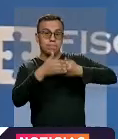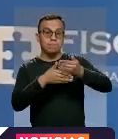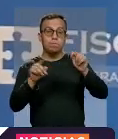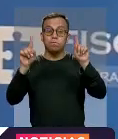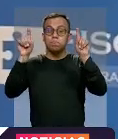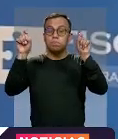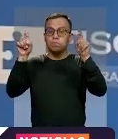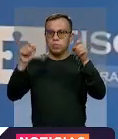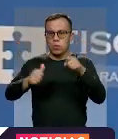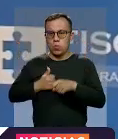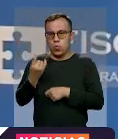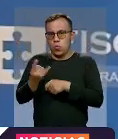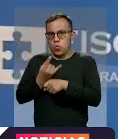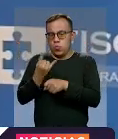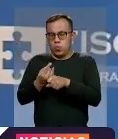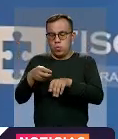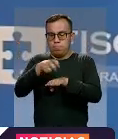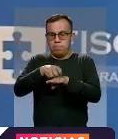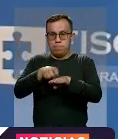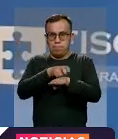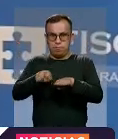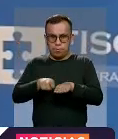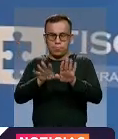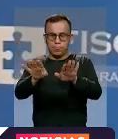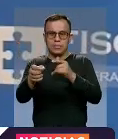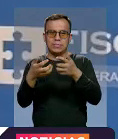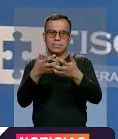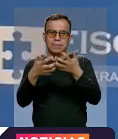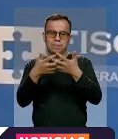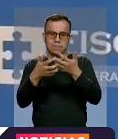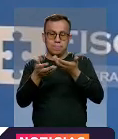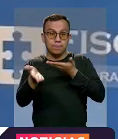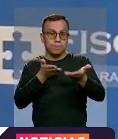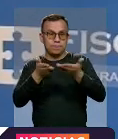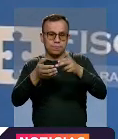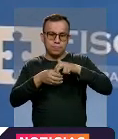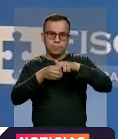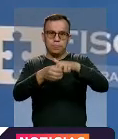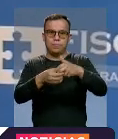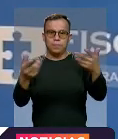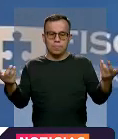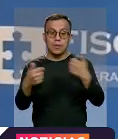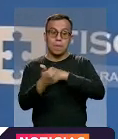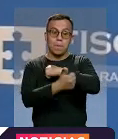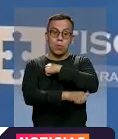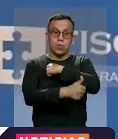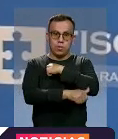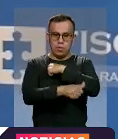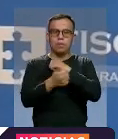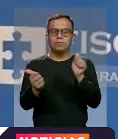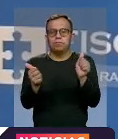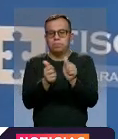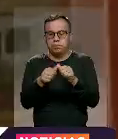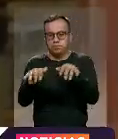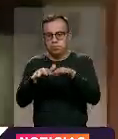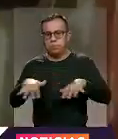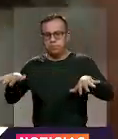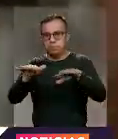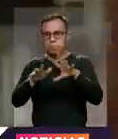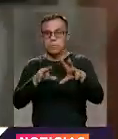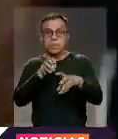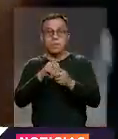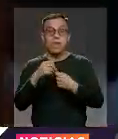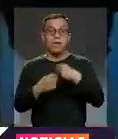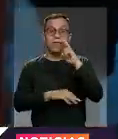supuestamente hurtaban a usuarios de los buses del sistema integrado de transporte público que cubrían las rutas por la avenida Boyacá en esa zona. La